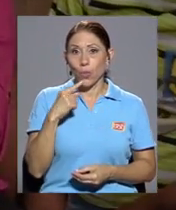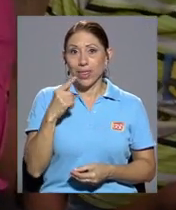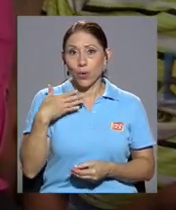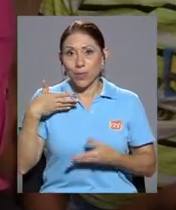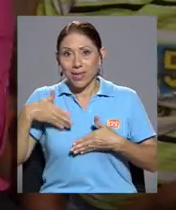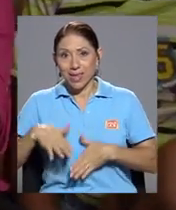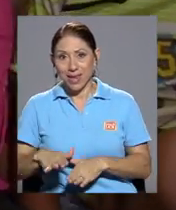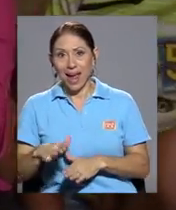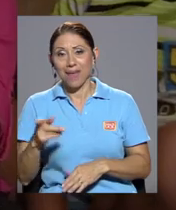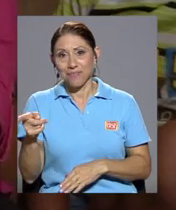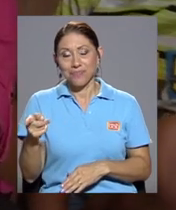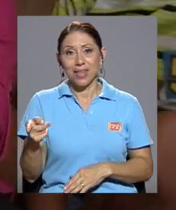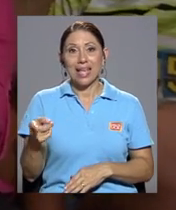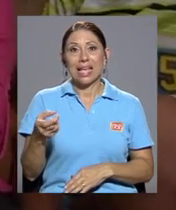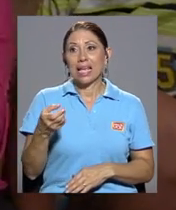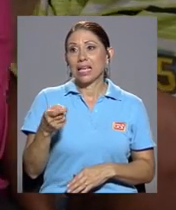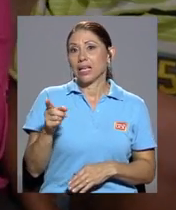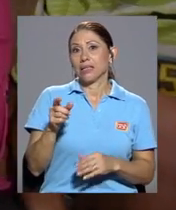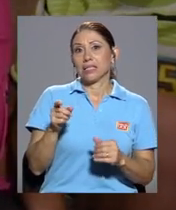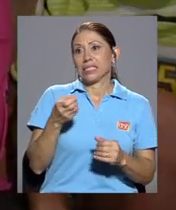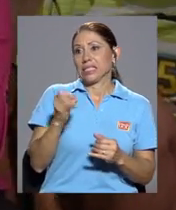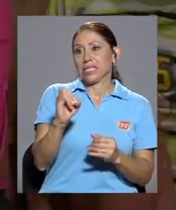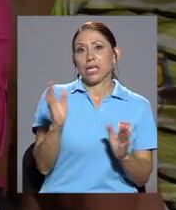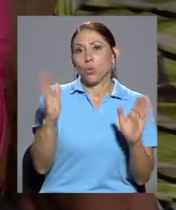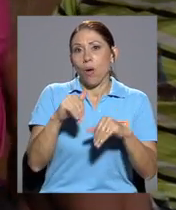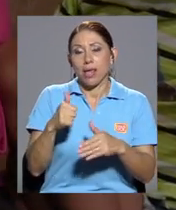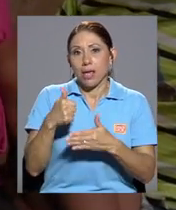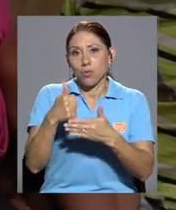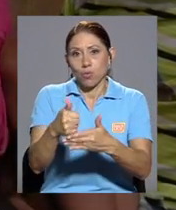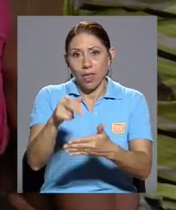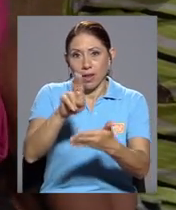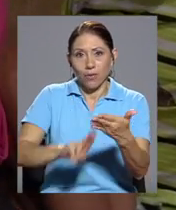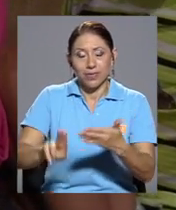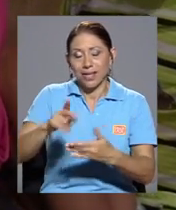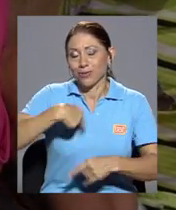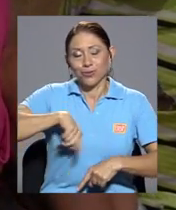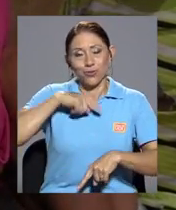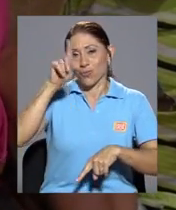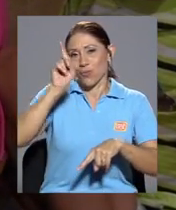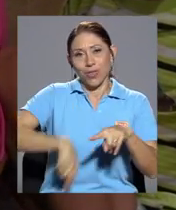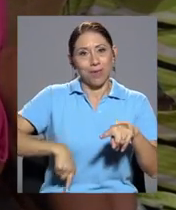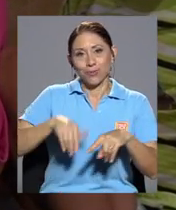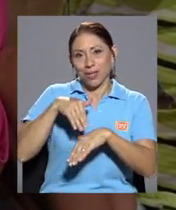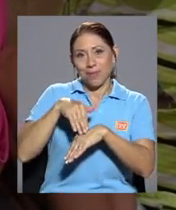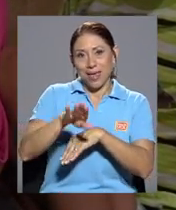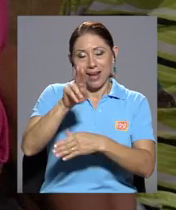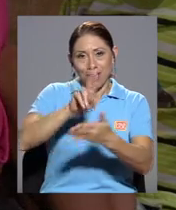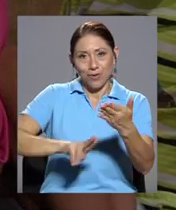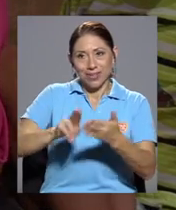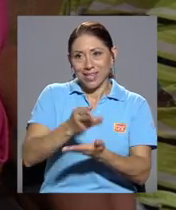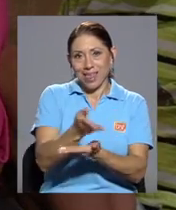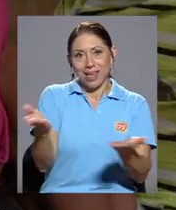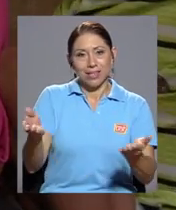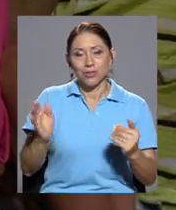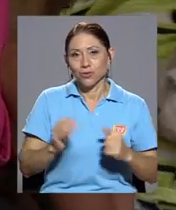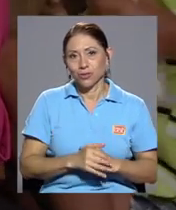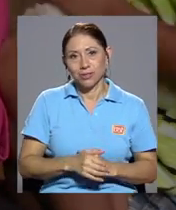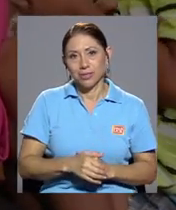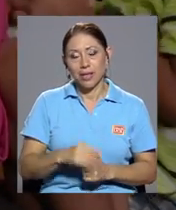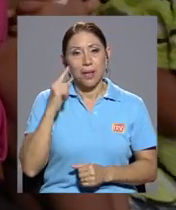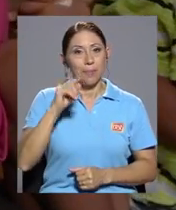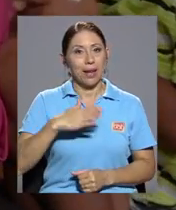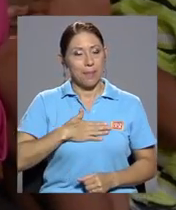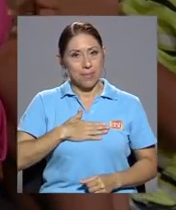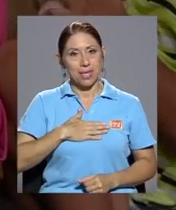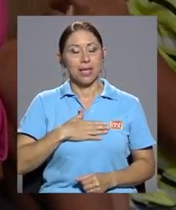que si un operativo con esa ayuda que nos brinda la universidad nosotros veamos podido mandar a ir a la universidad y